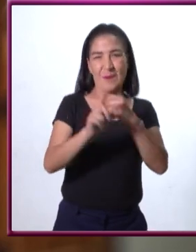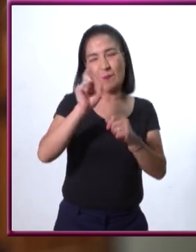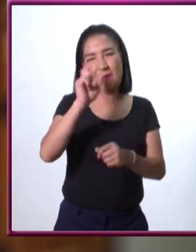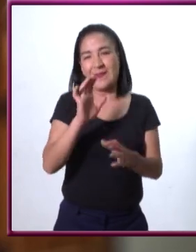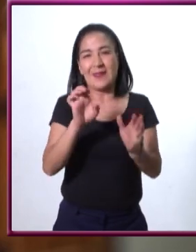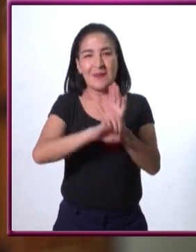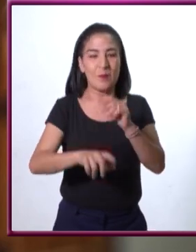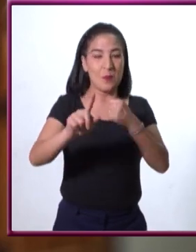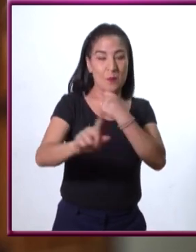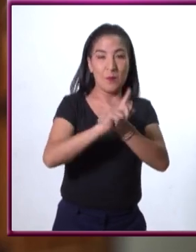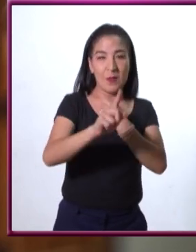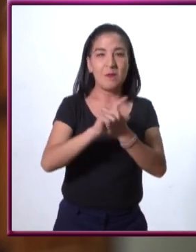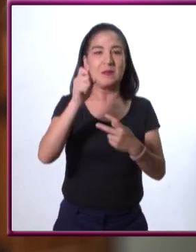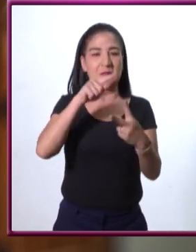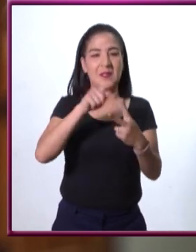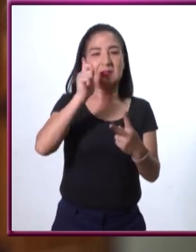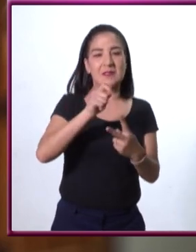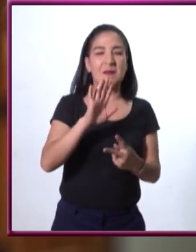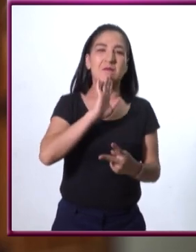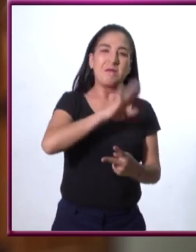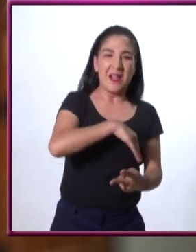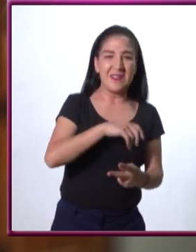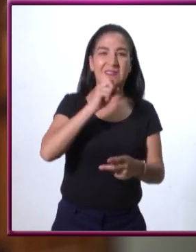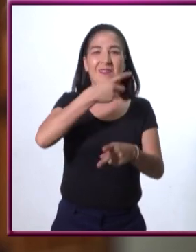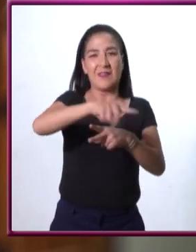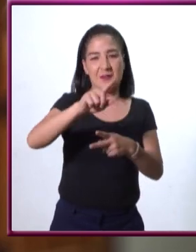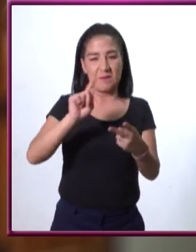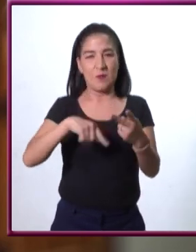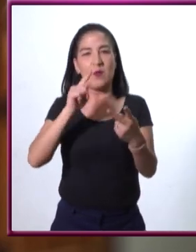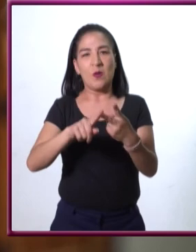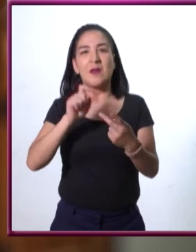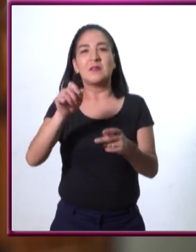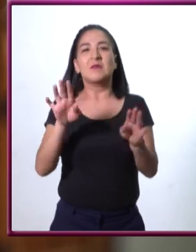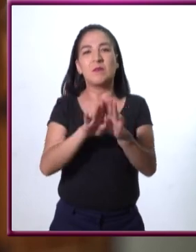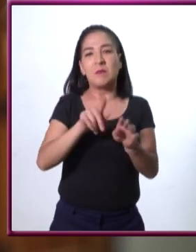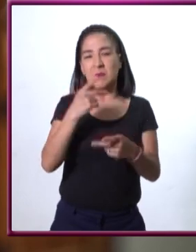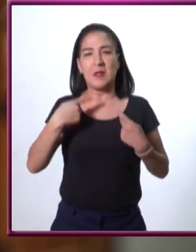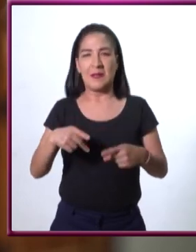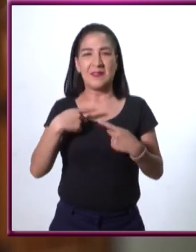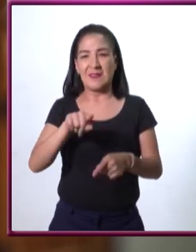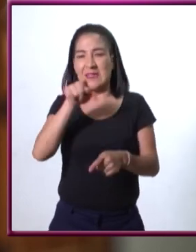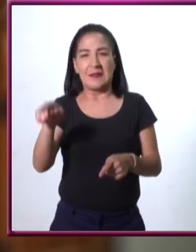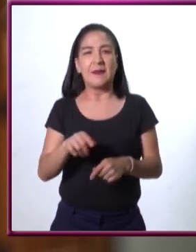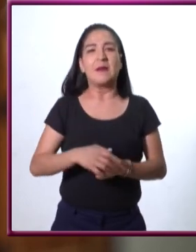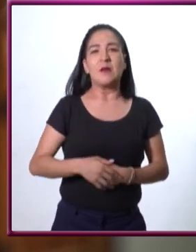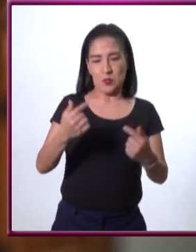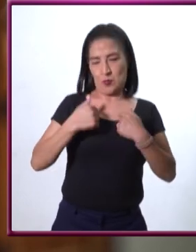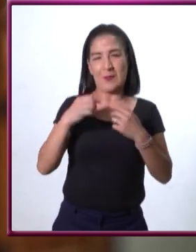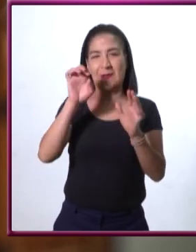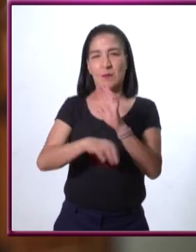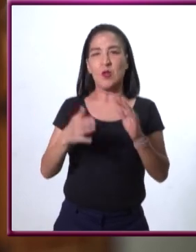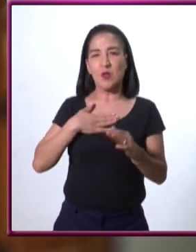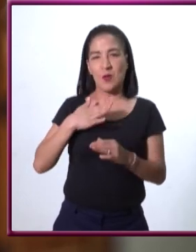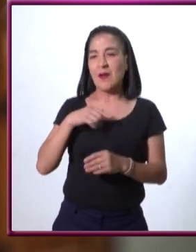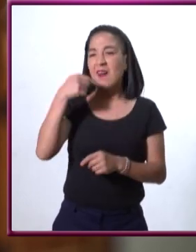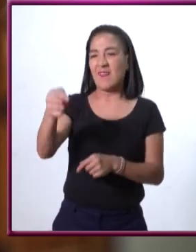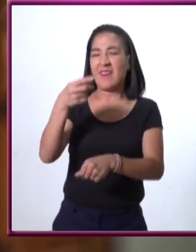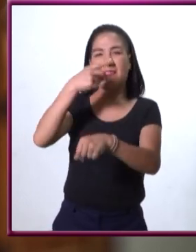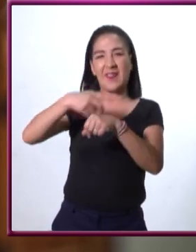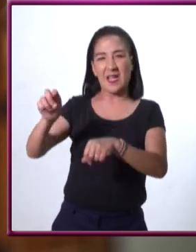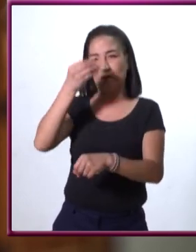evitación plena del castigo corporal. Gracias, doctora. Vamos a seguir platicando con la doctora Silvia Morales, pero antes veamos